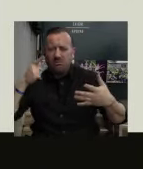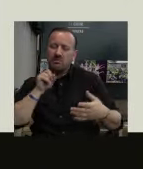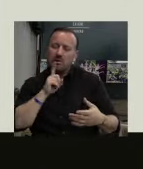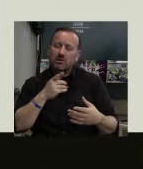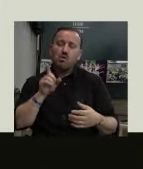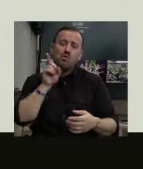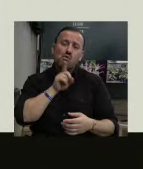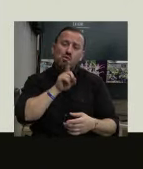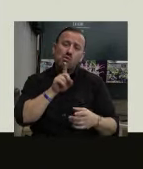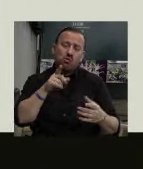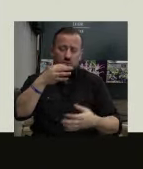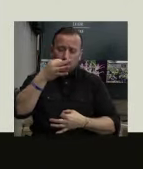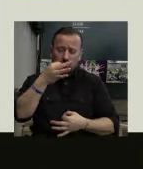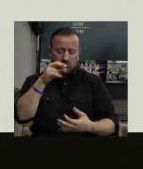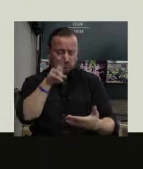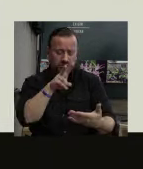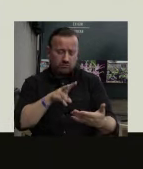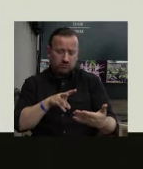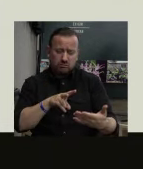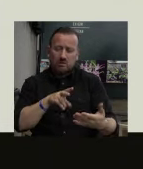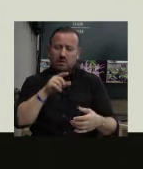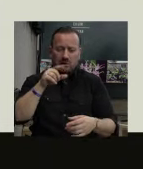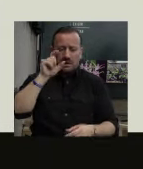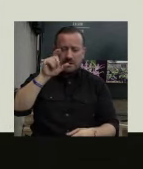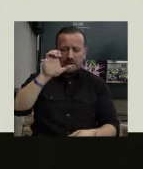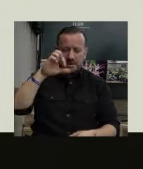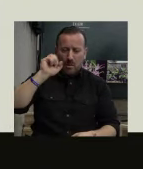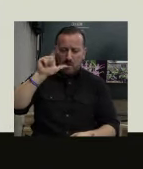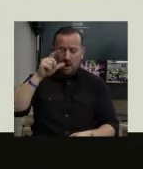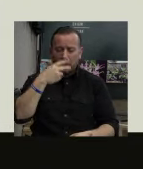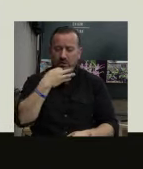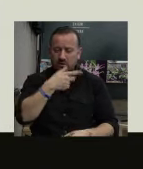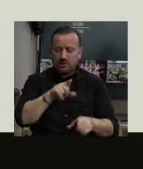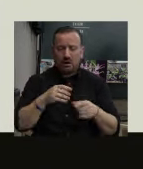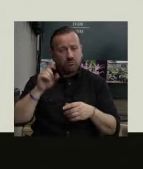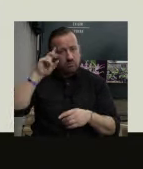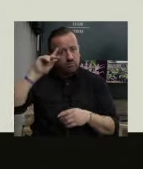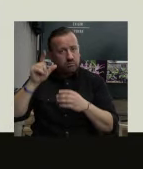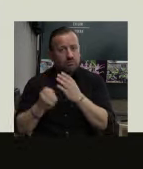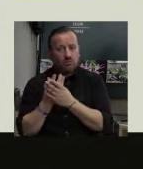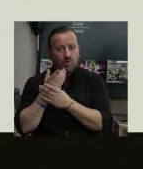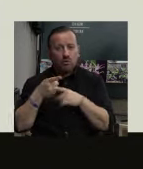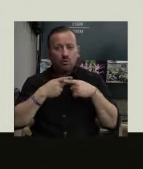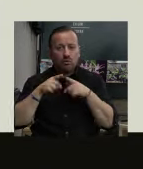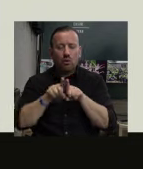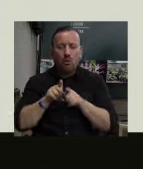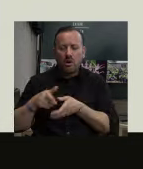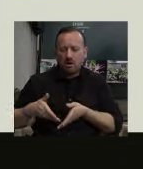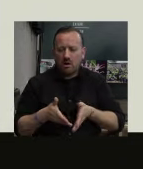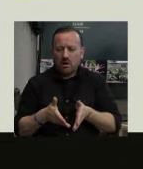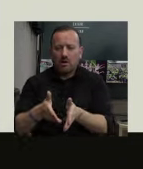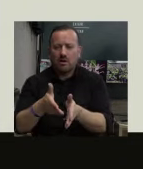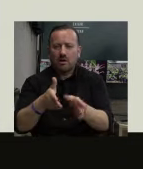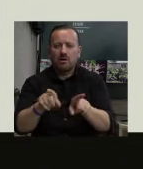uno de los últimos Doc de este Tintán de la cepal habla de que la innovación social tiene que ser como un camino